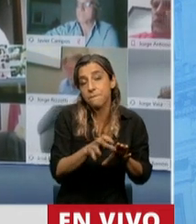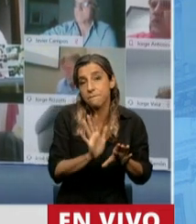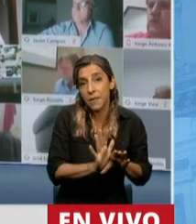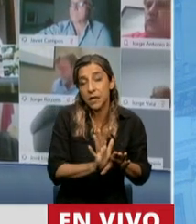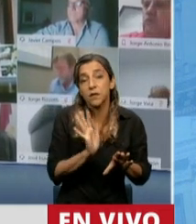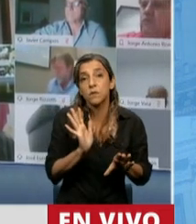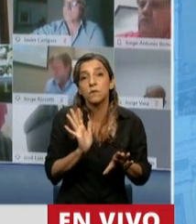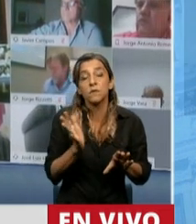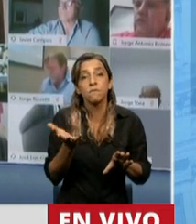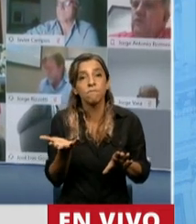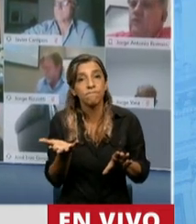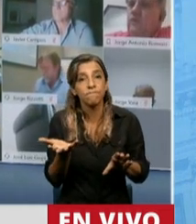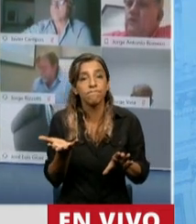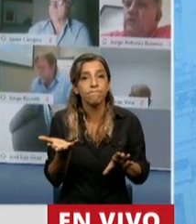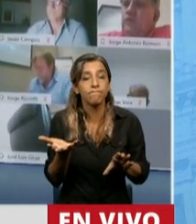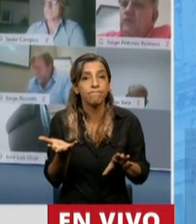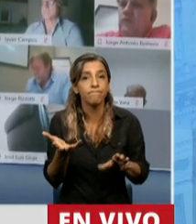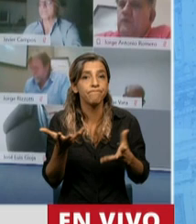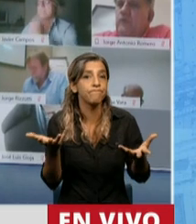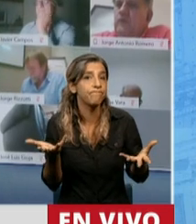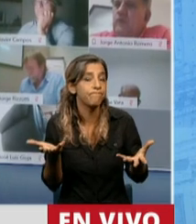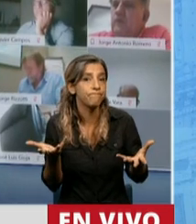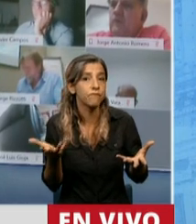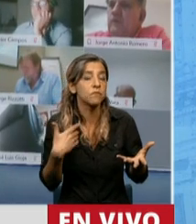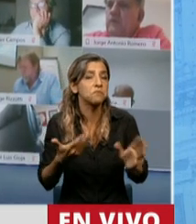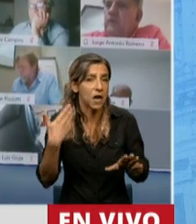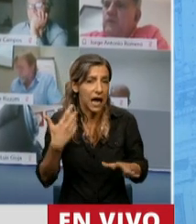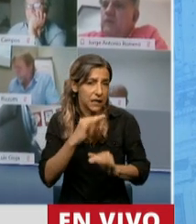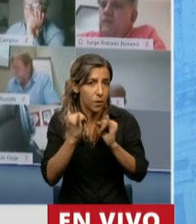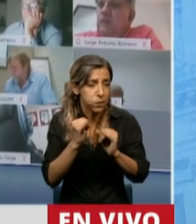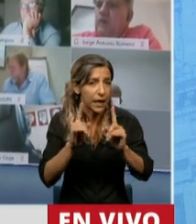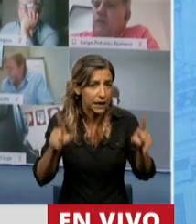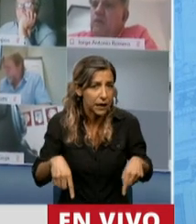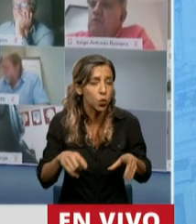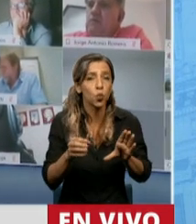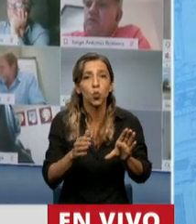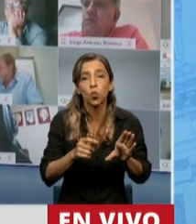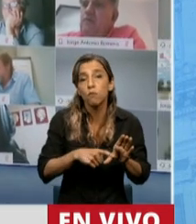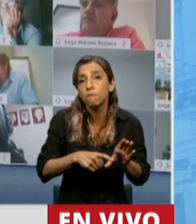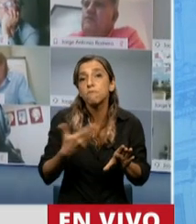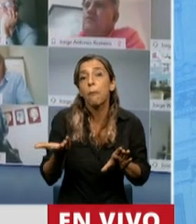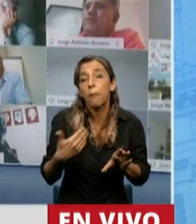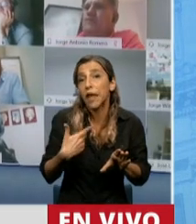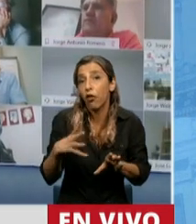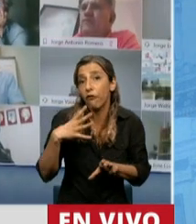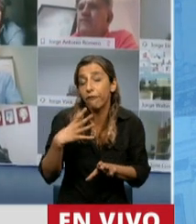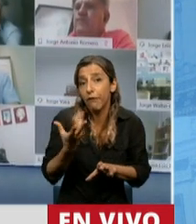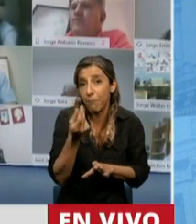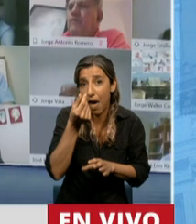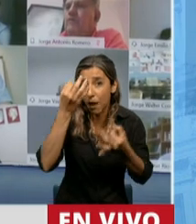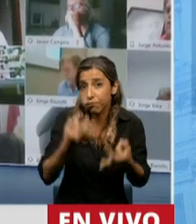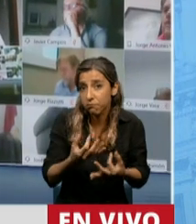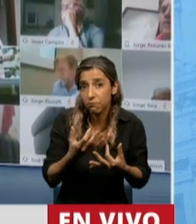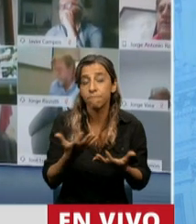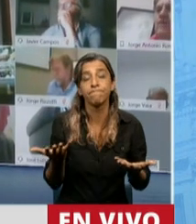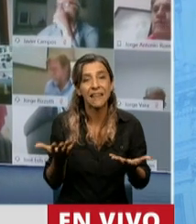de alguna una manera eh está constituido como dije con títulos públicos y tiene una parte muy fina de liquidez esto viene desde hace mucho